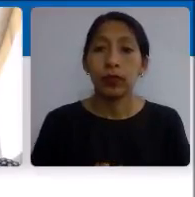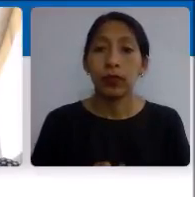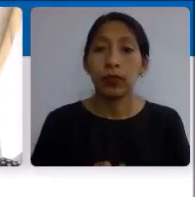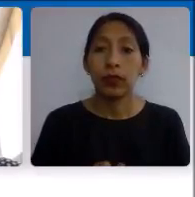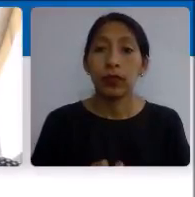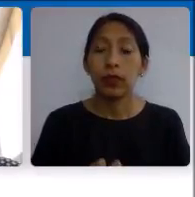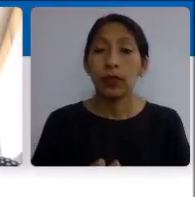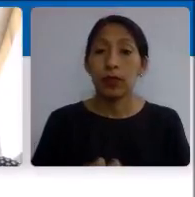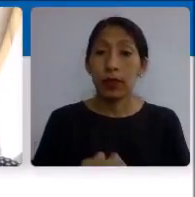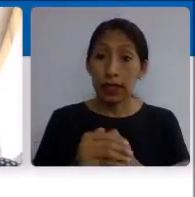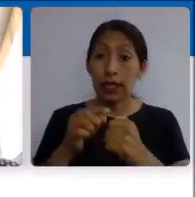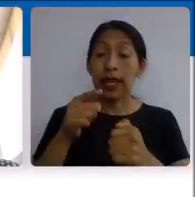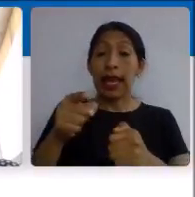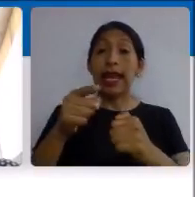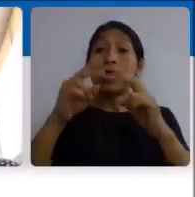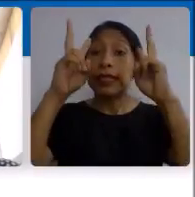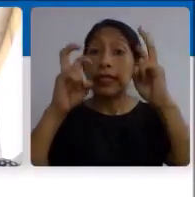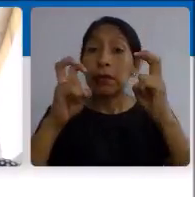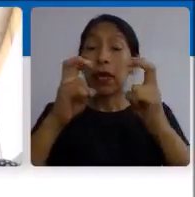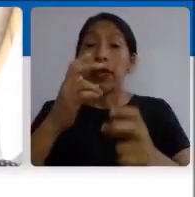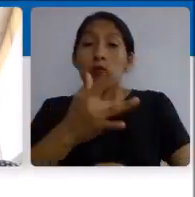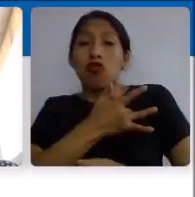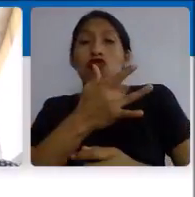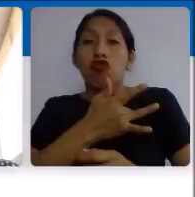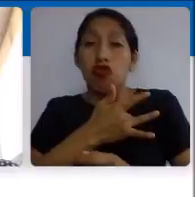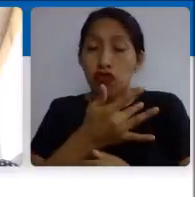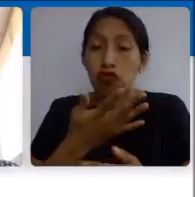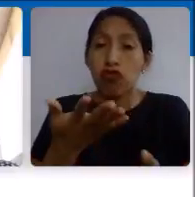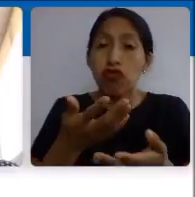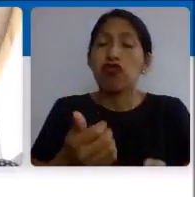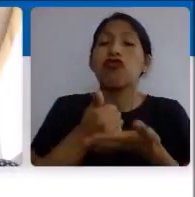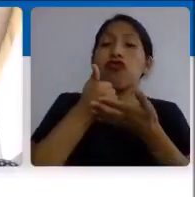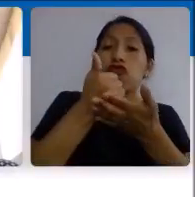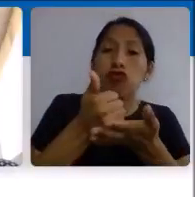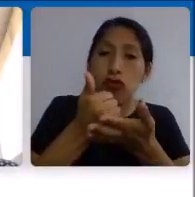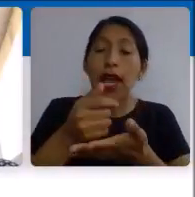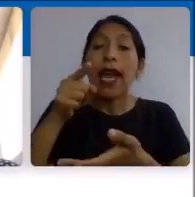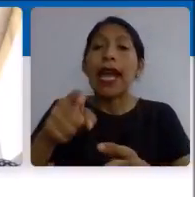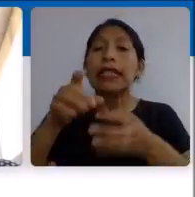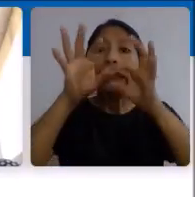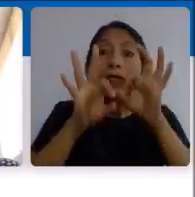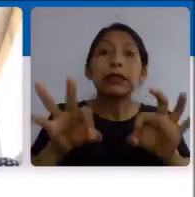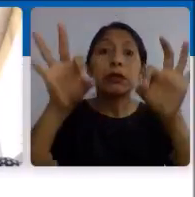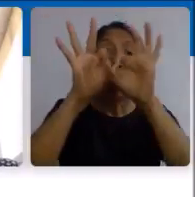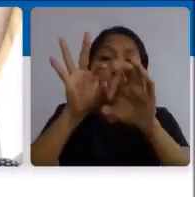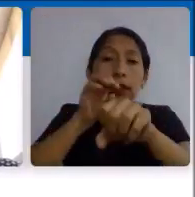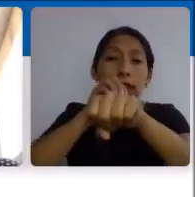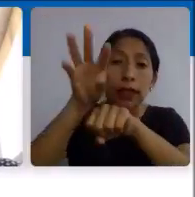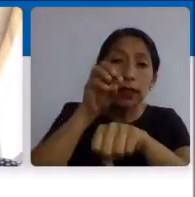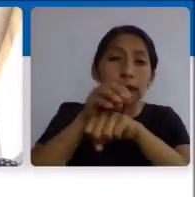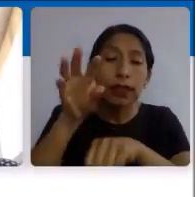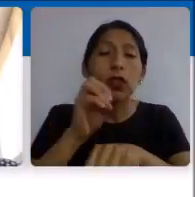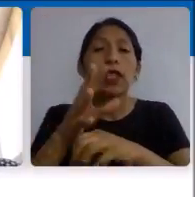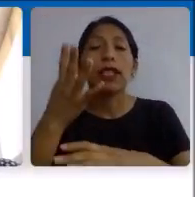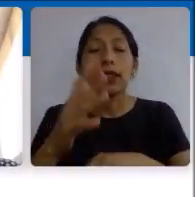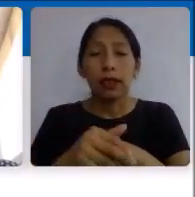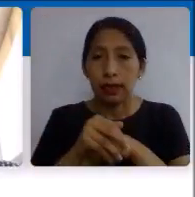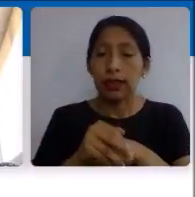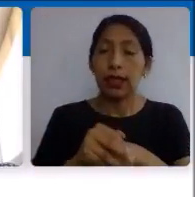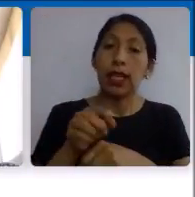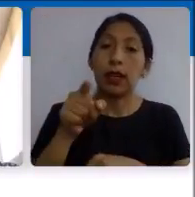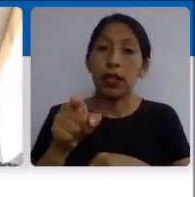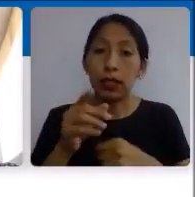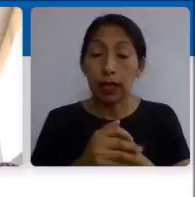el tema de la concientización en turismo sostenible es sumamente importante. Sobre todo ahora,